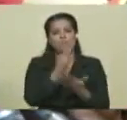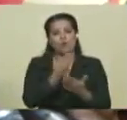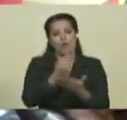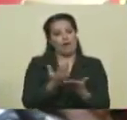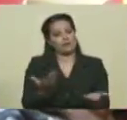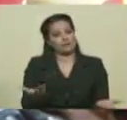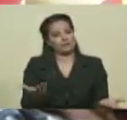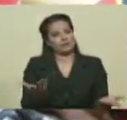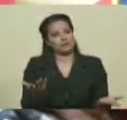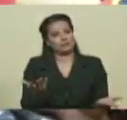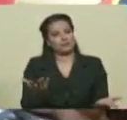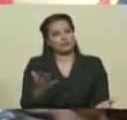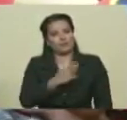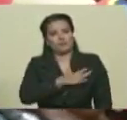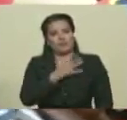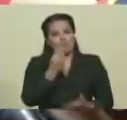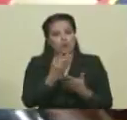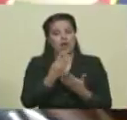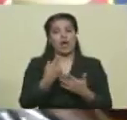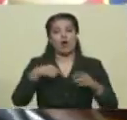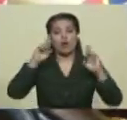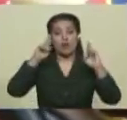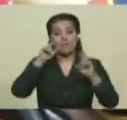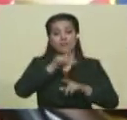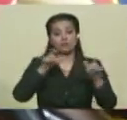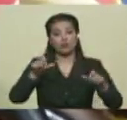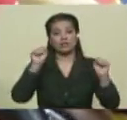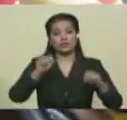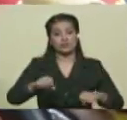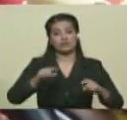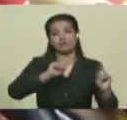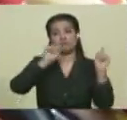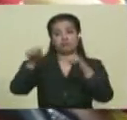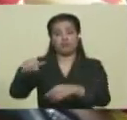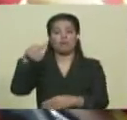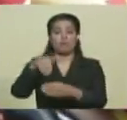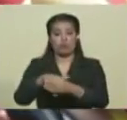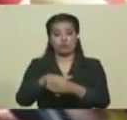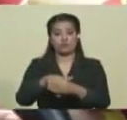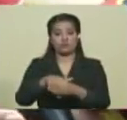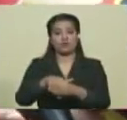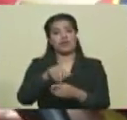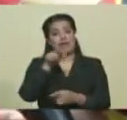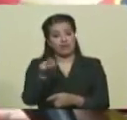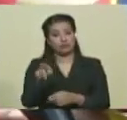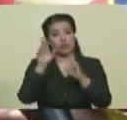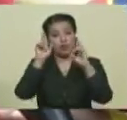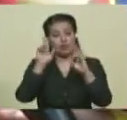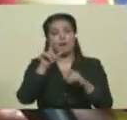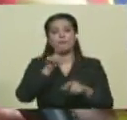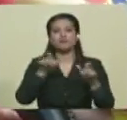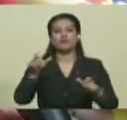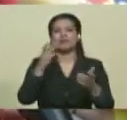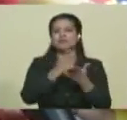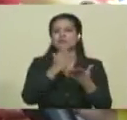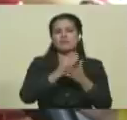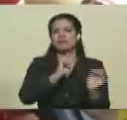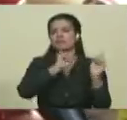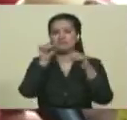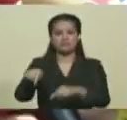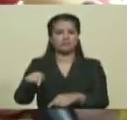Sí, nosotros esperamos que la gente salga a votar, que es lo que está ocurriendo, la gente se queda en los centros